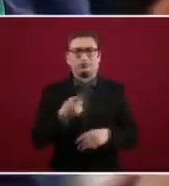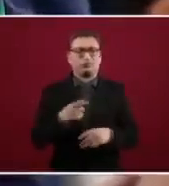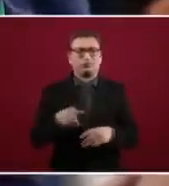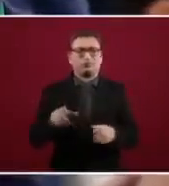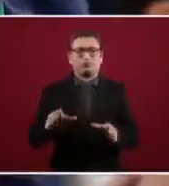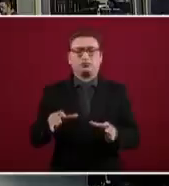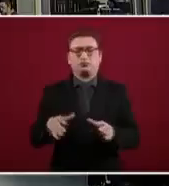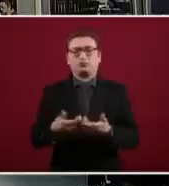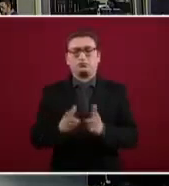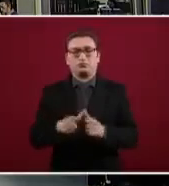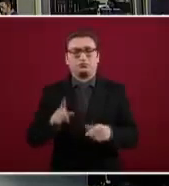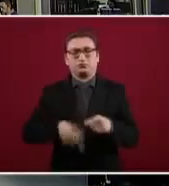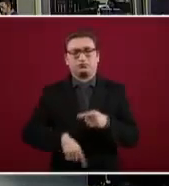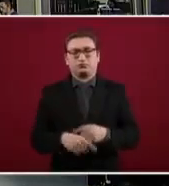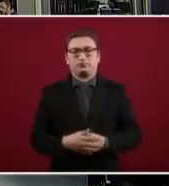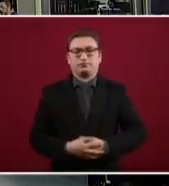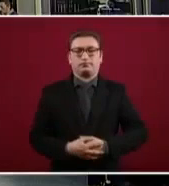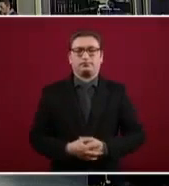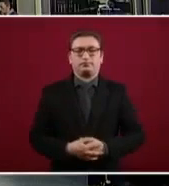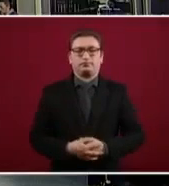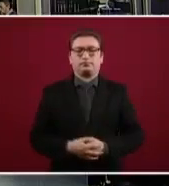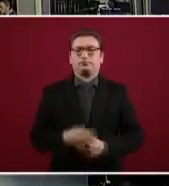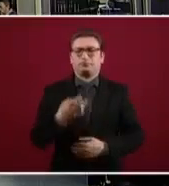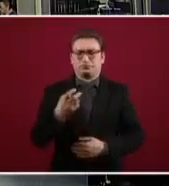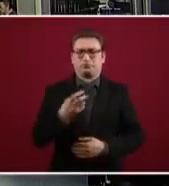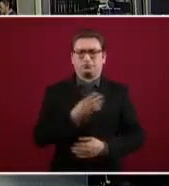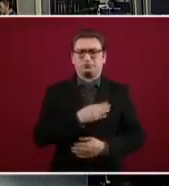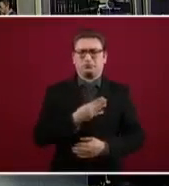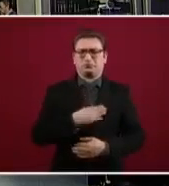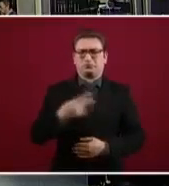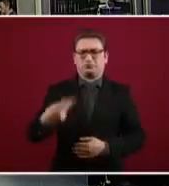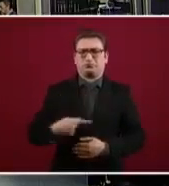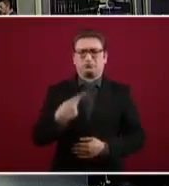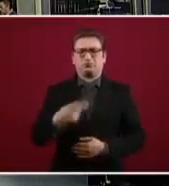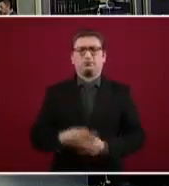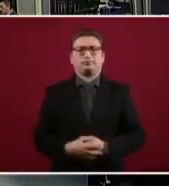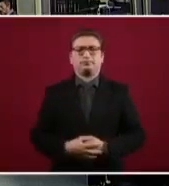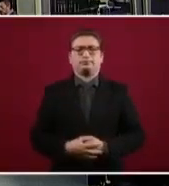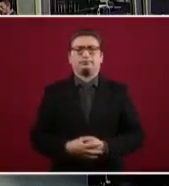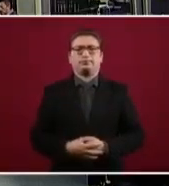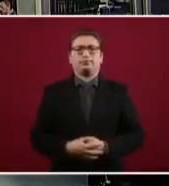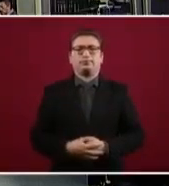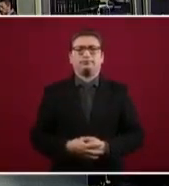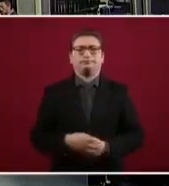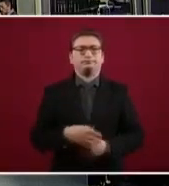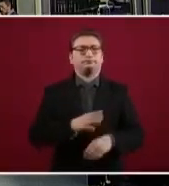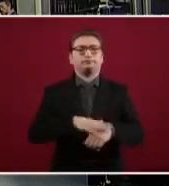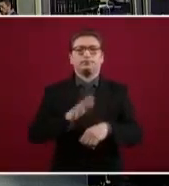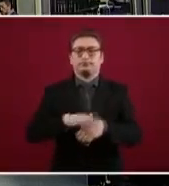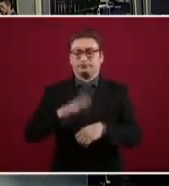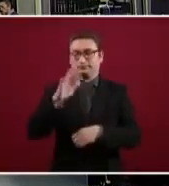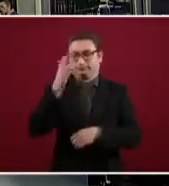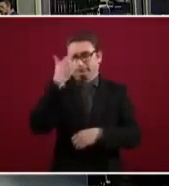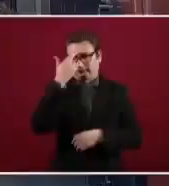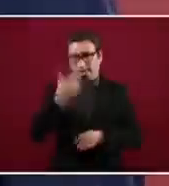corporación bueno qué bien que me pregunta para este recordar